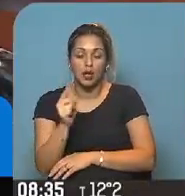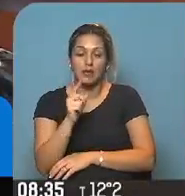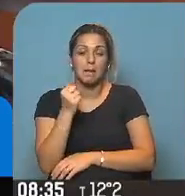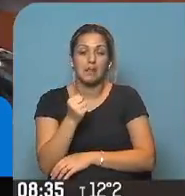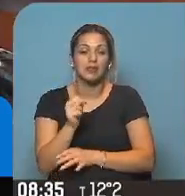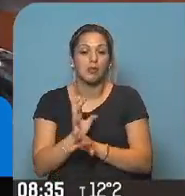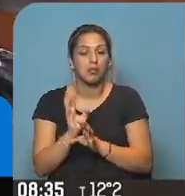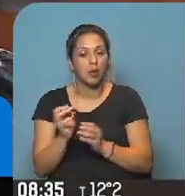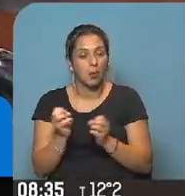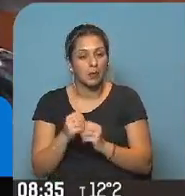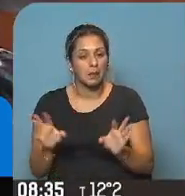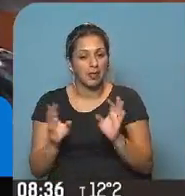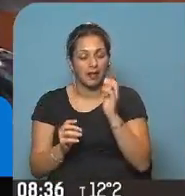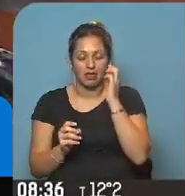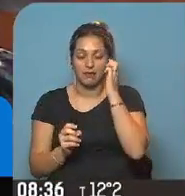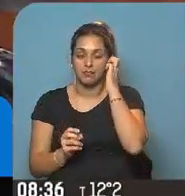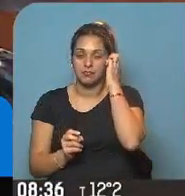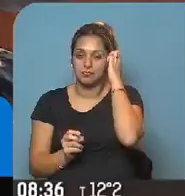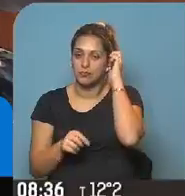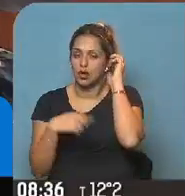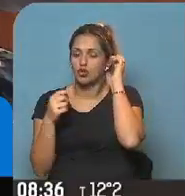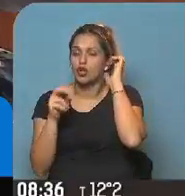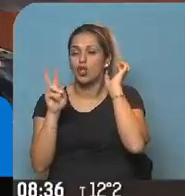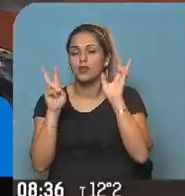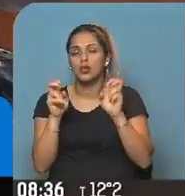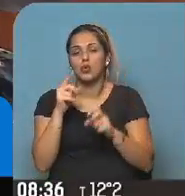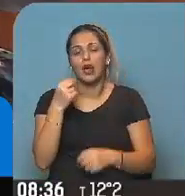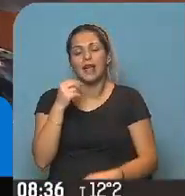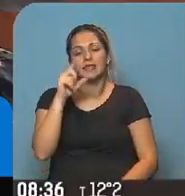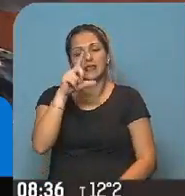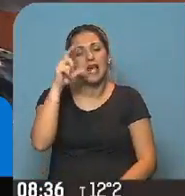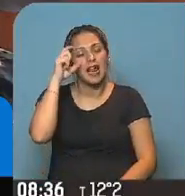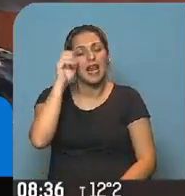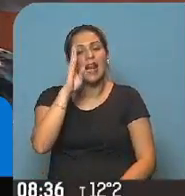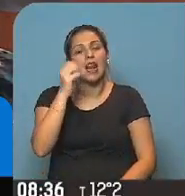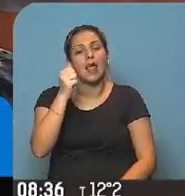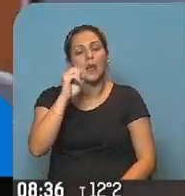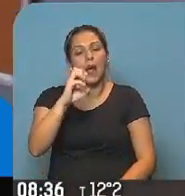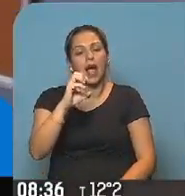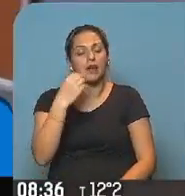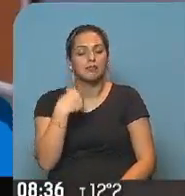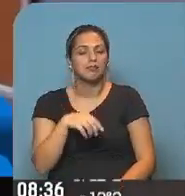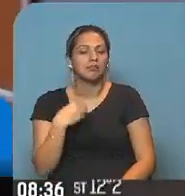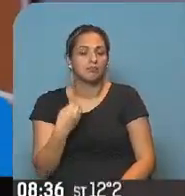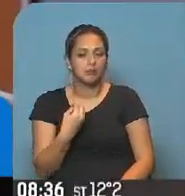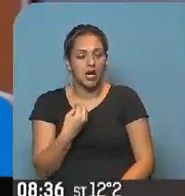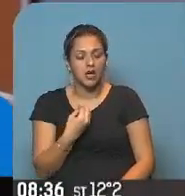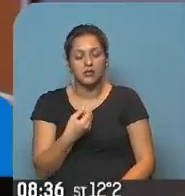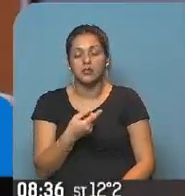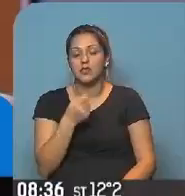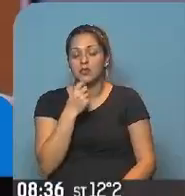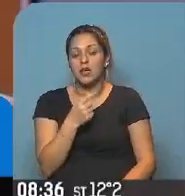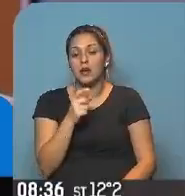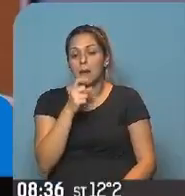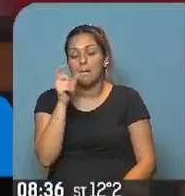título de la semana, el desarmar Levax. ¿Qué significa esto? ¿Cómo se va a llevar a cabo? ¿Y qué pasa con aquellas personas que han invertido en